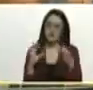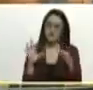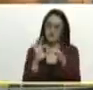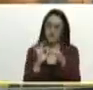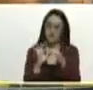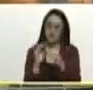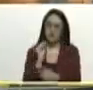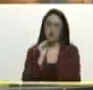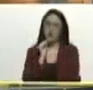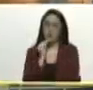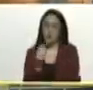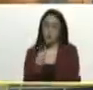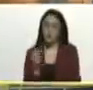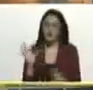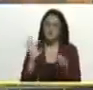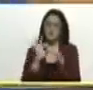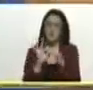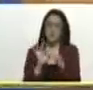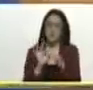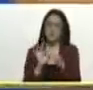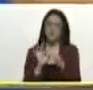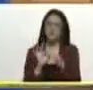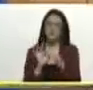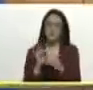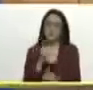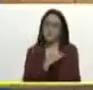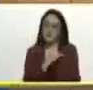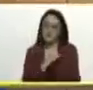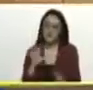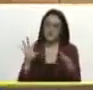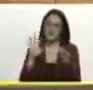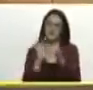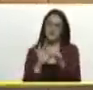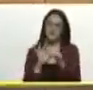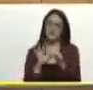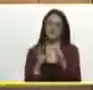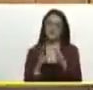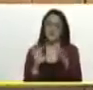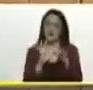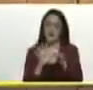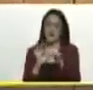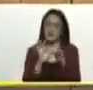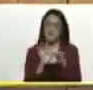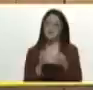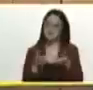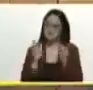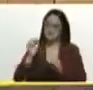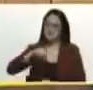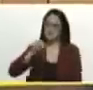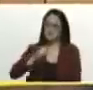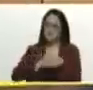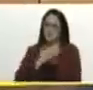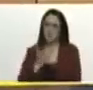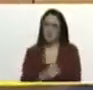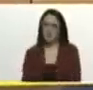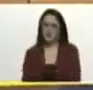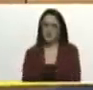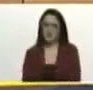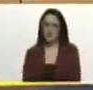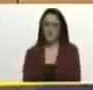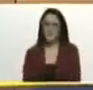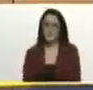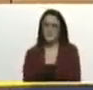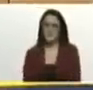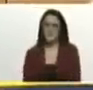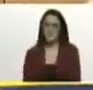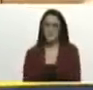nuestros jóvenes, en nuestra las universidades. Esta alianza la podemos construir incluso